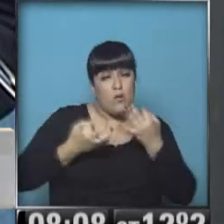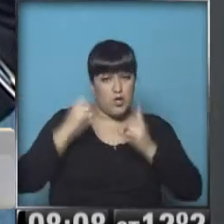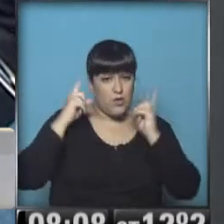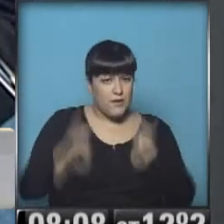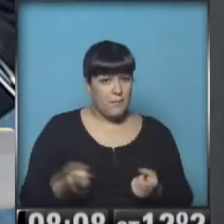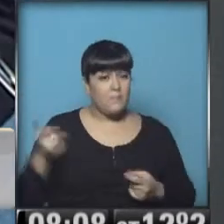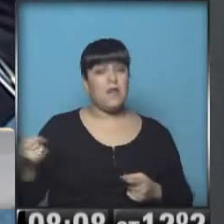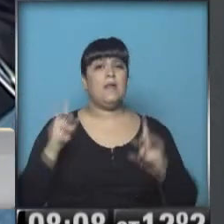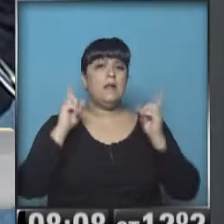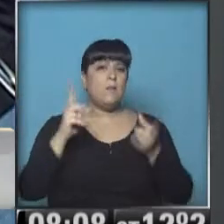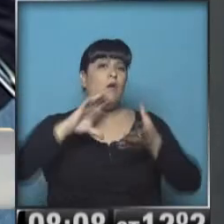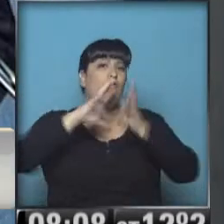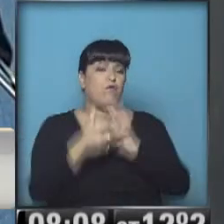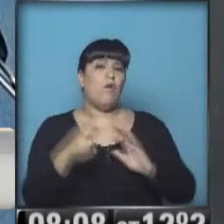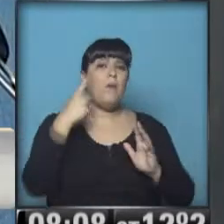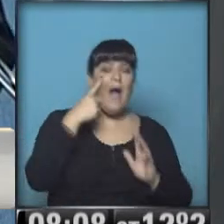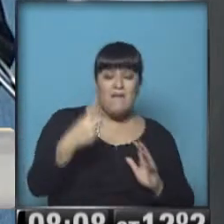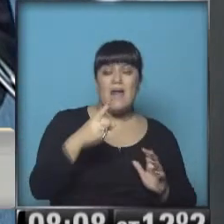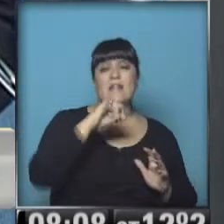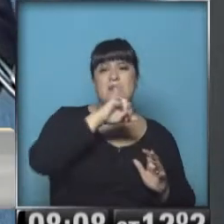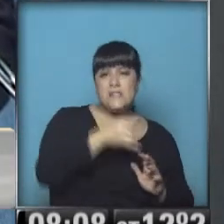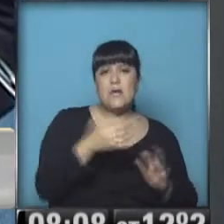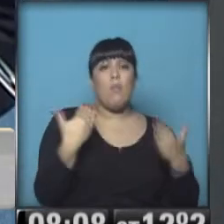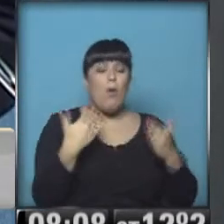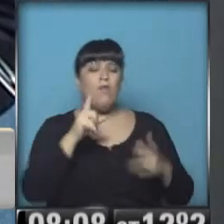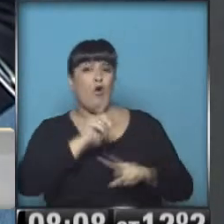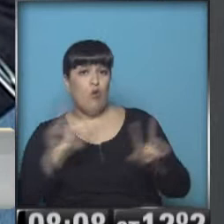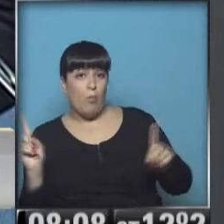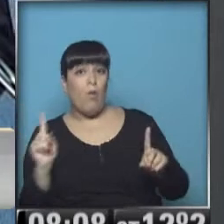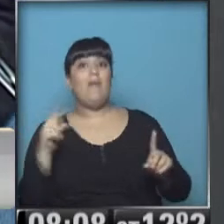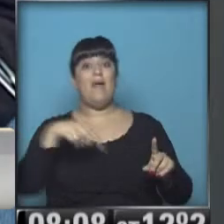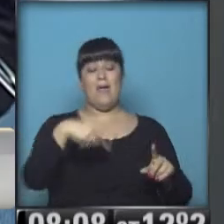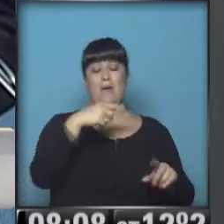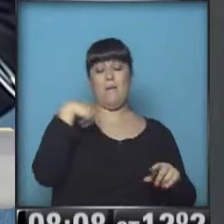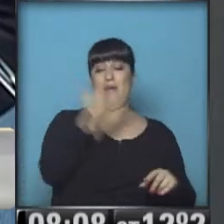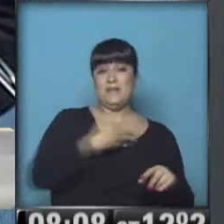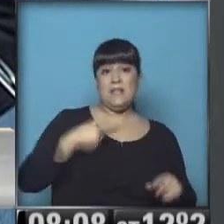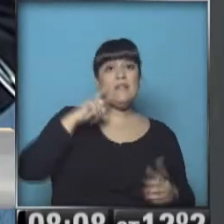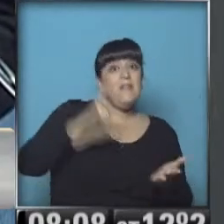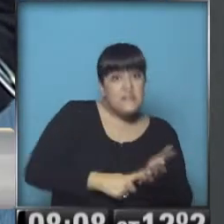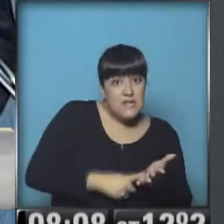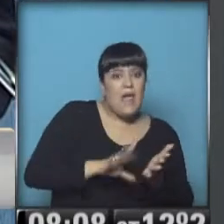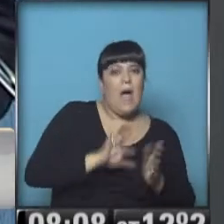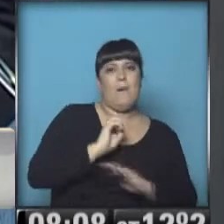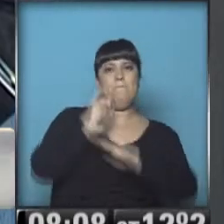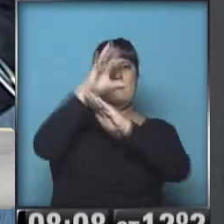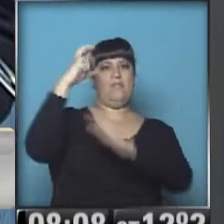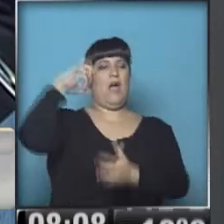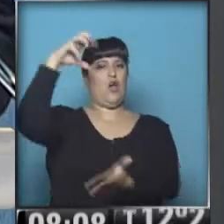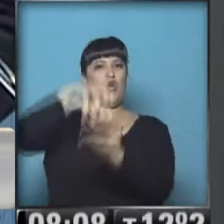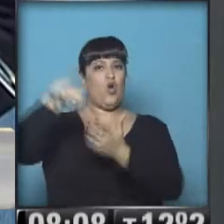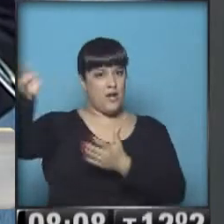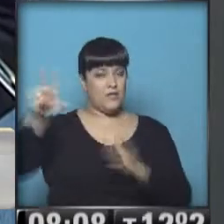este el criterio de mérito o conveniencia oportunidad el punto vista político y envía esta iniciativa al congreso de la nación eso es lo que se hace